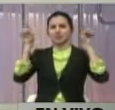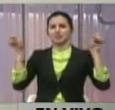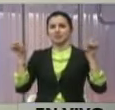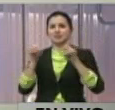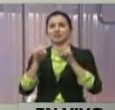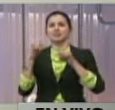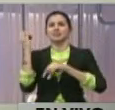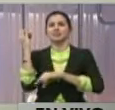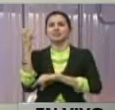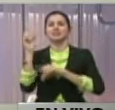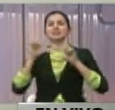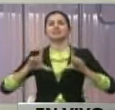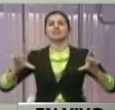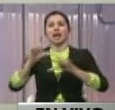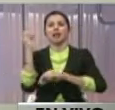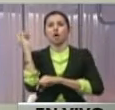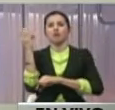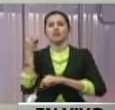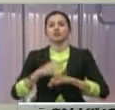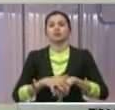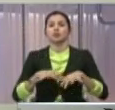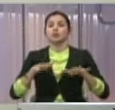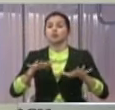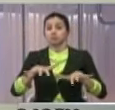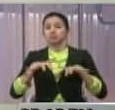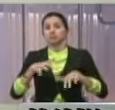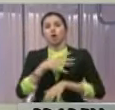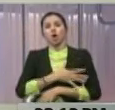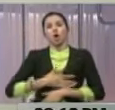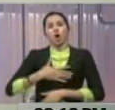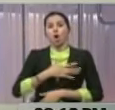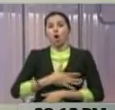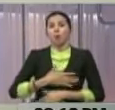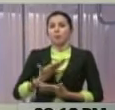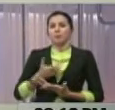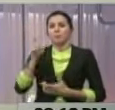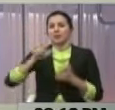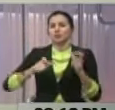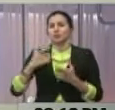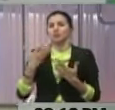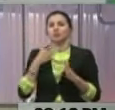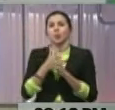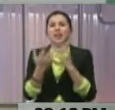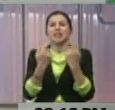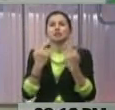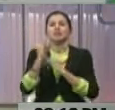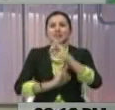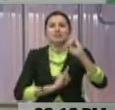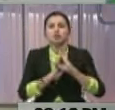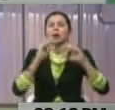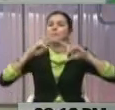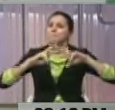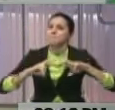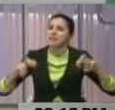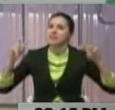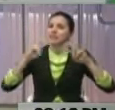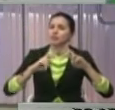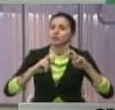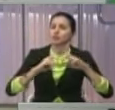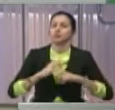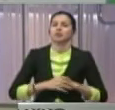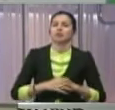conferencia, instalaciones muy cómodas para los coordinadores que en el área de relaciones internacionales, de investigación, de